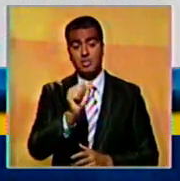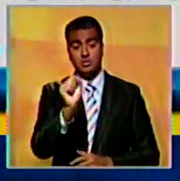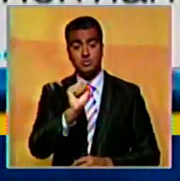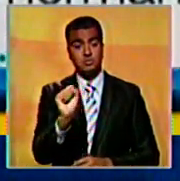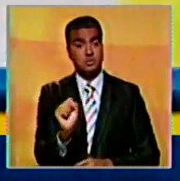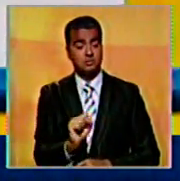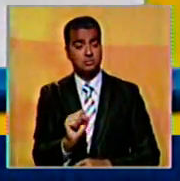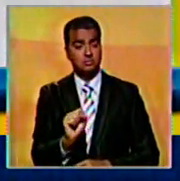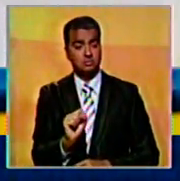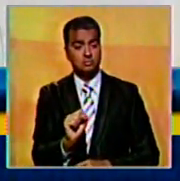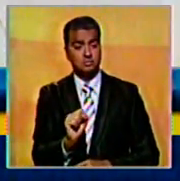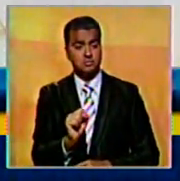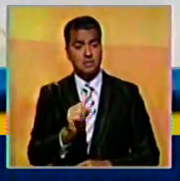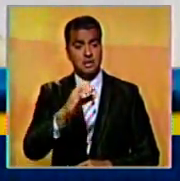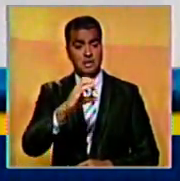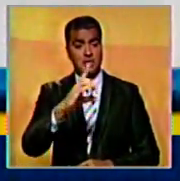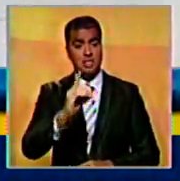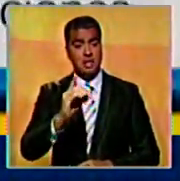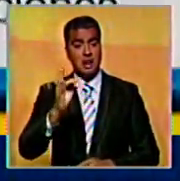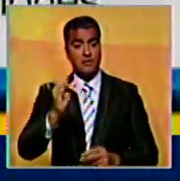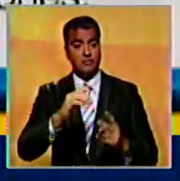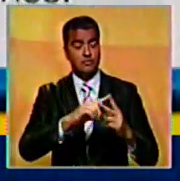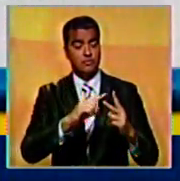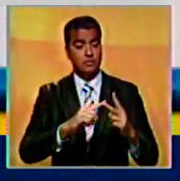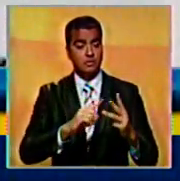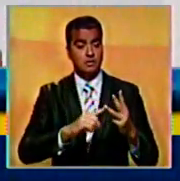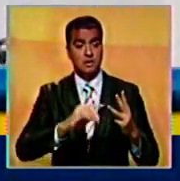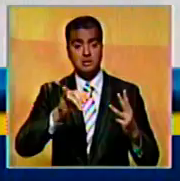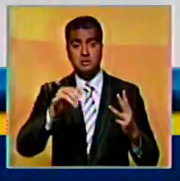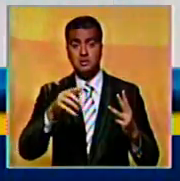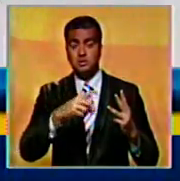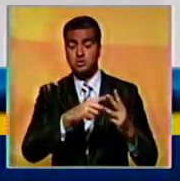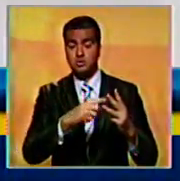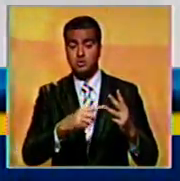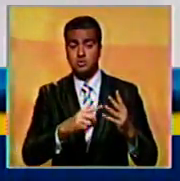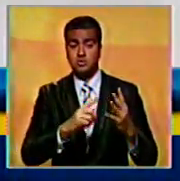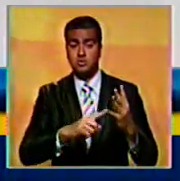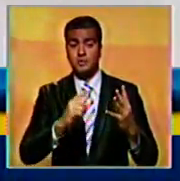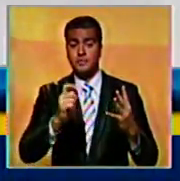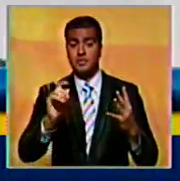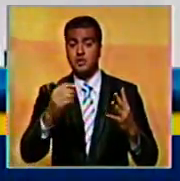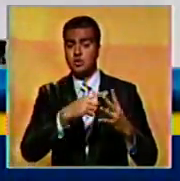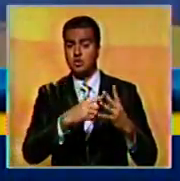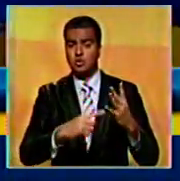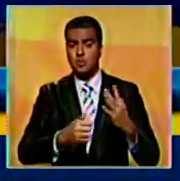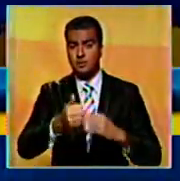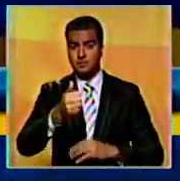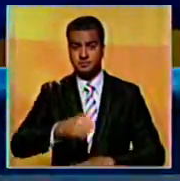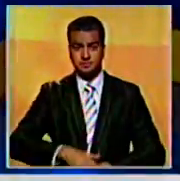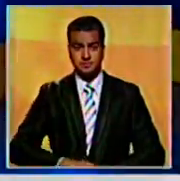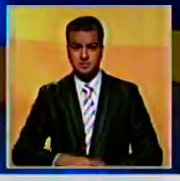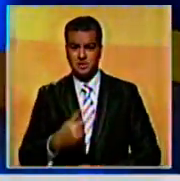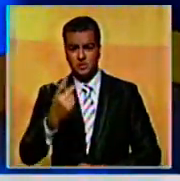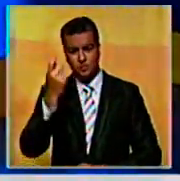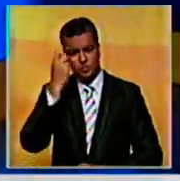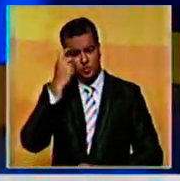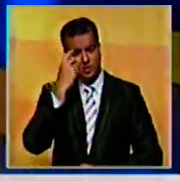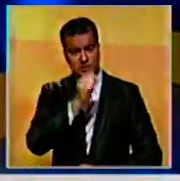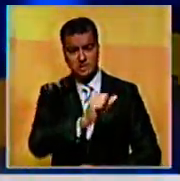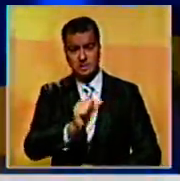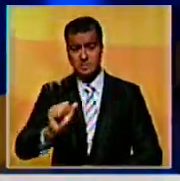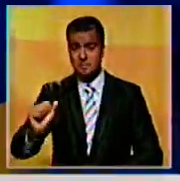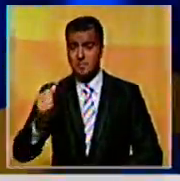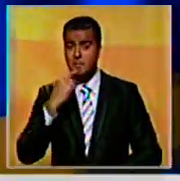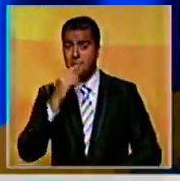Alejandro Sanz, Cristian de la Fuente, el dúo Jesse y Joy, Tito el Bambino, entre otros. El segundo día de la Semana de la Moda